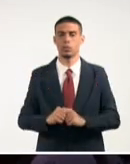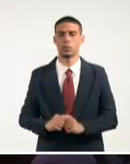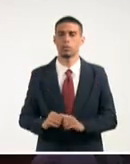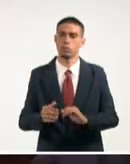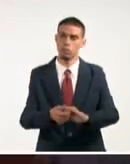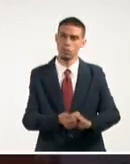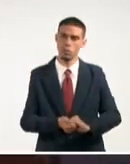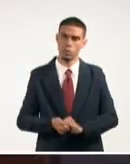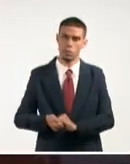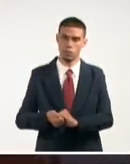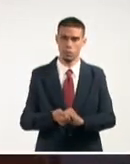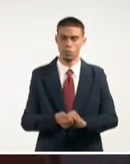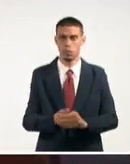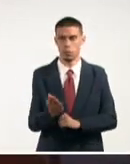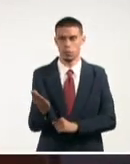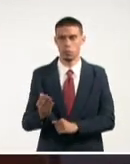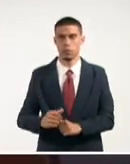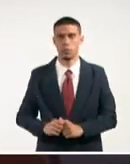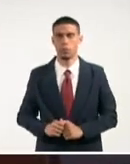Compañeras y compañeros,